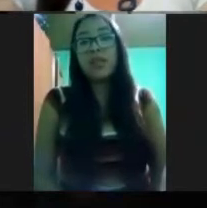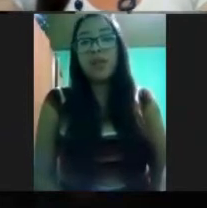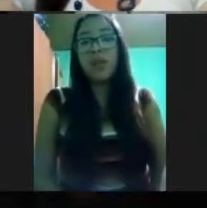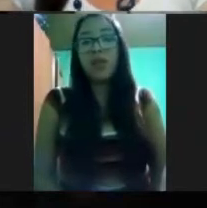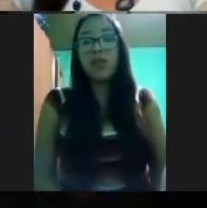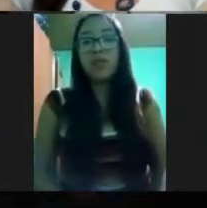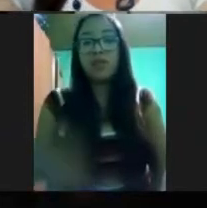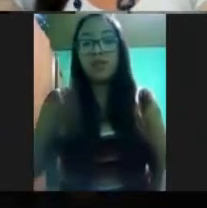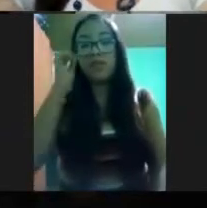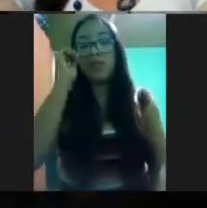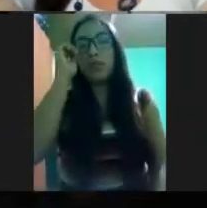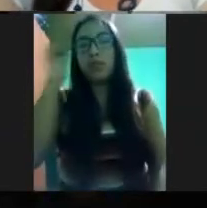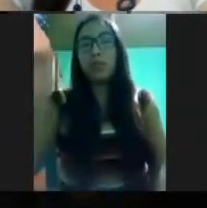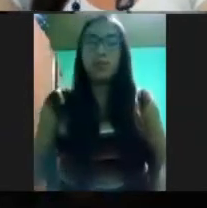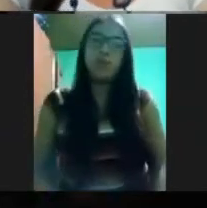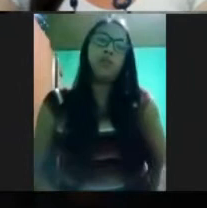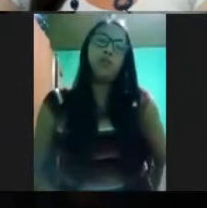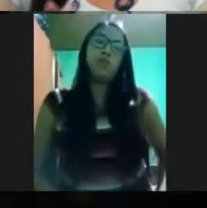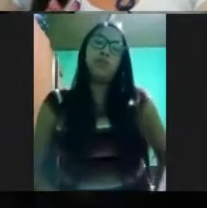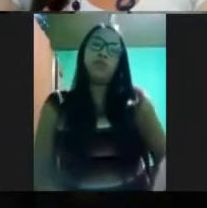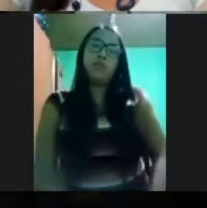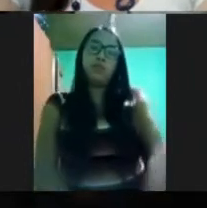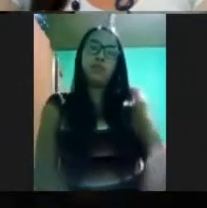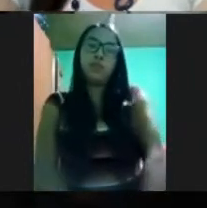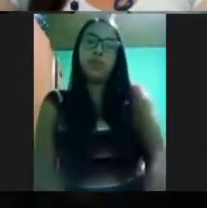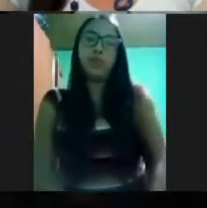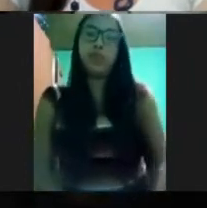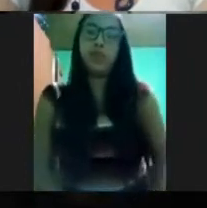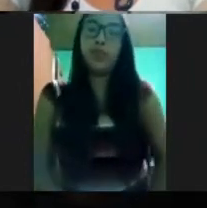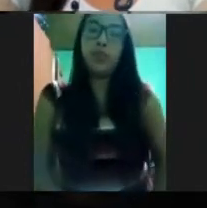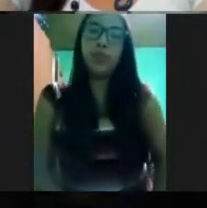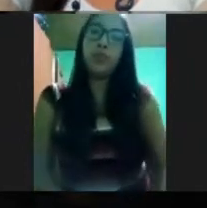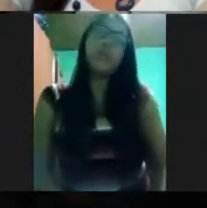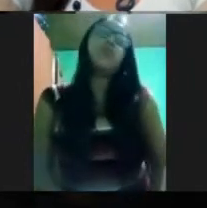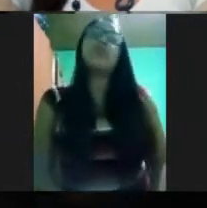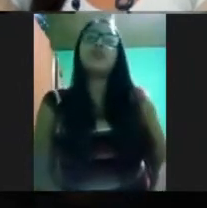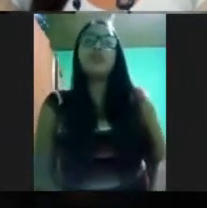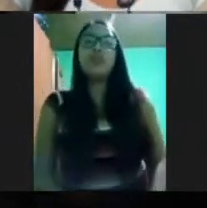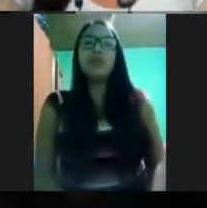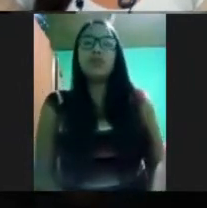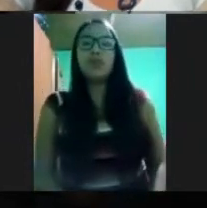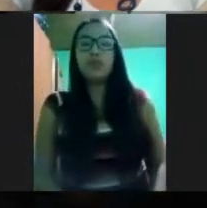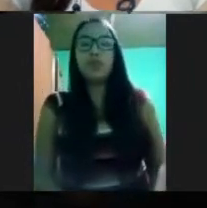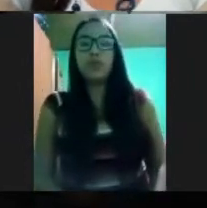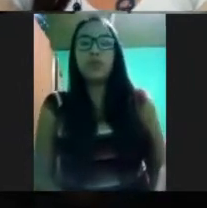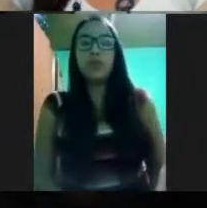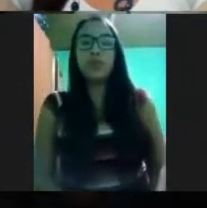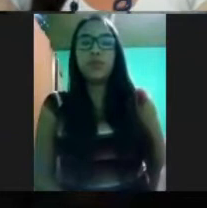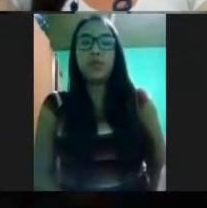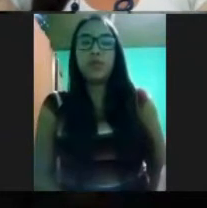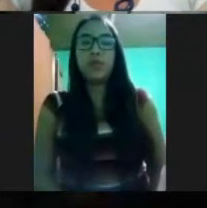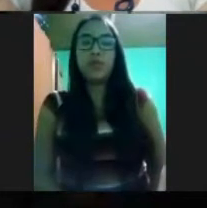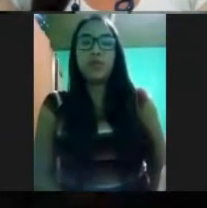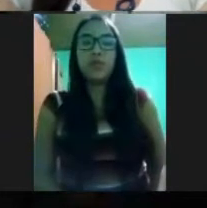generar más empleo, ¿no? Así es. También tenemos otra problemática, que es de que Guatemala se encuentra ubicada entre los